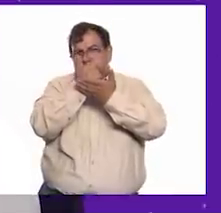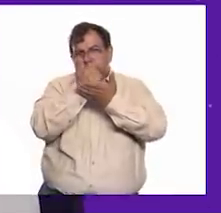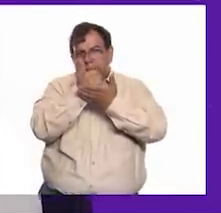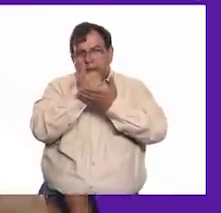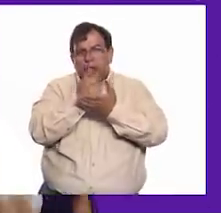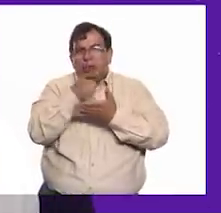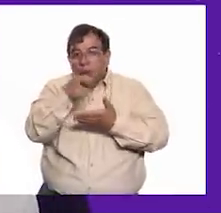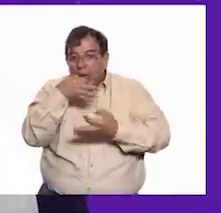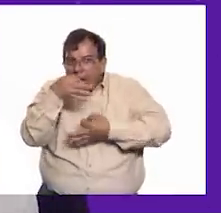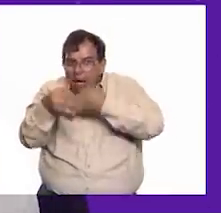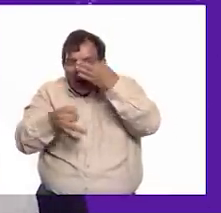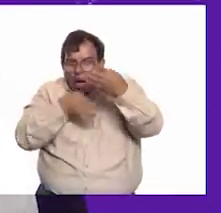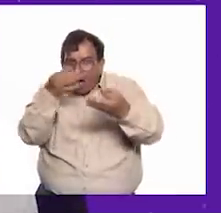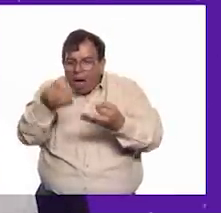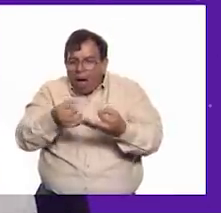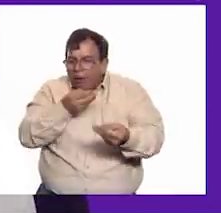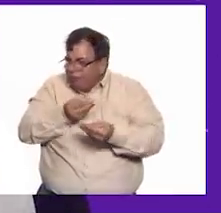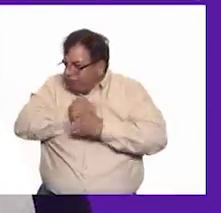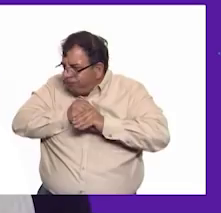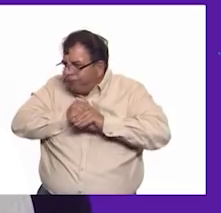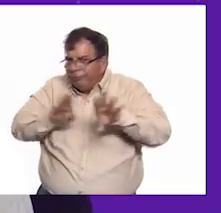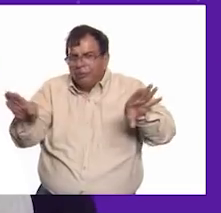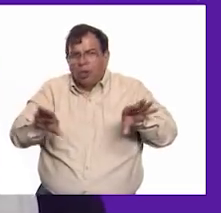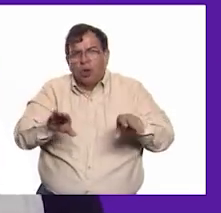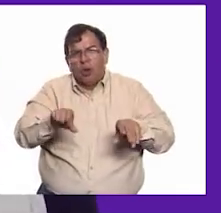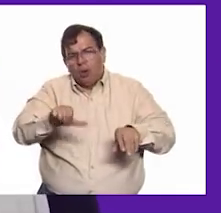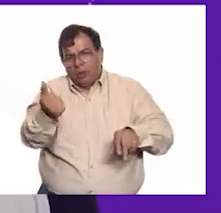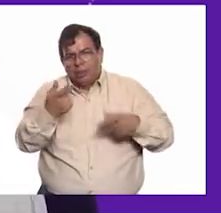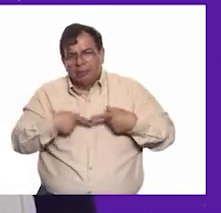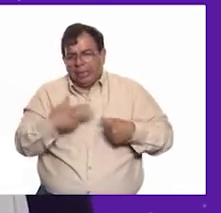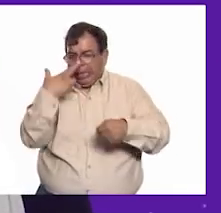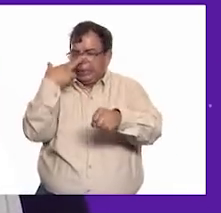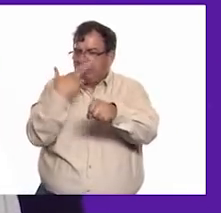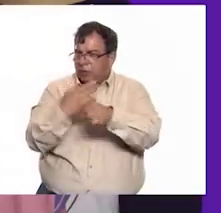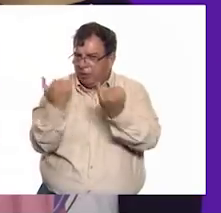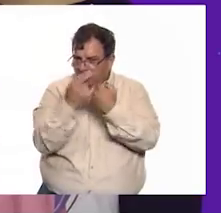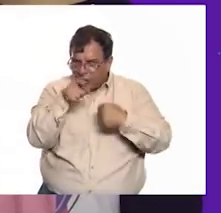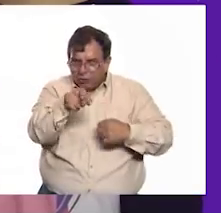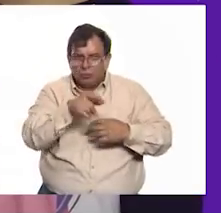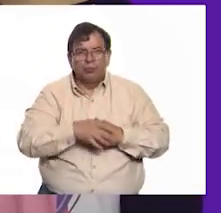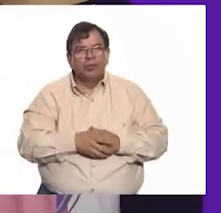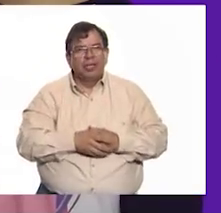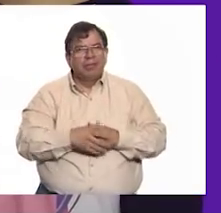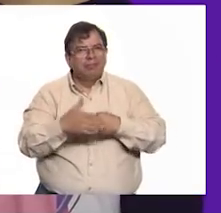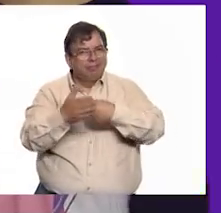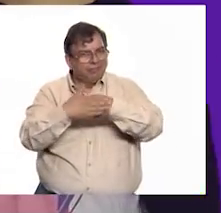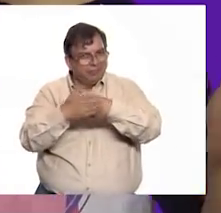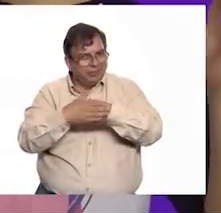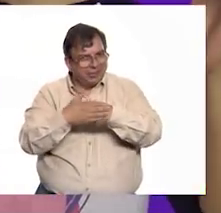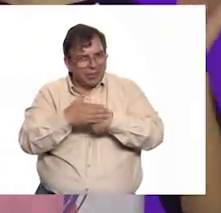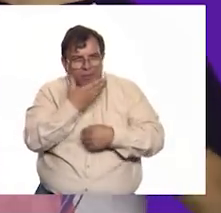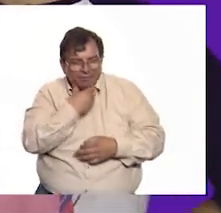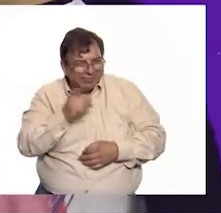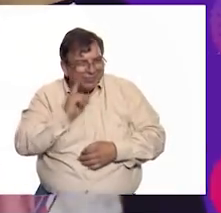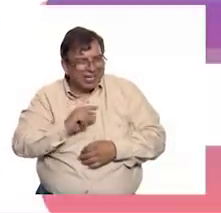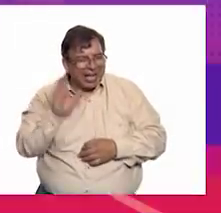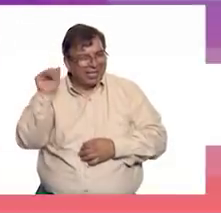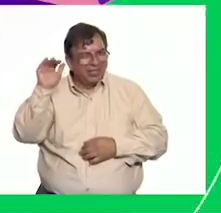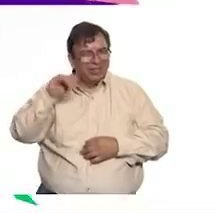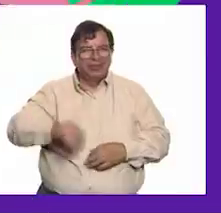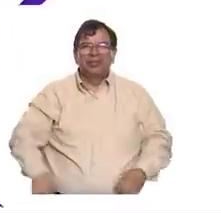olvides compartir este valioso conocimiento con otros cibernautas responsables como tú. Hasta la próxima, chicas y chicos.